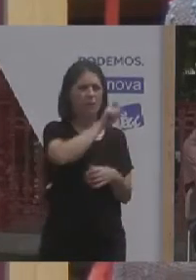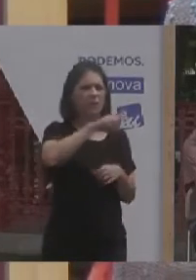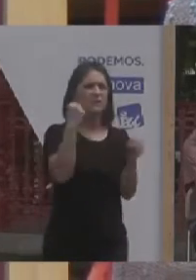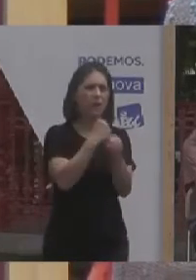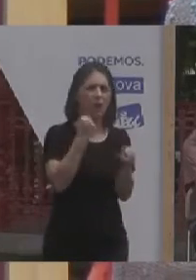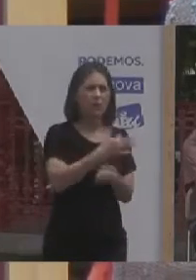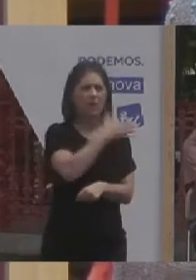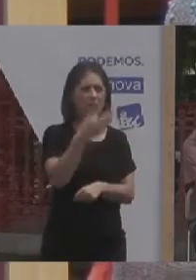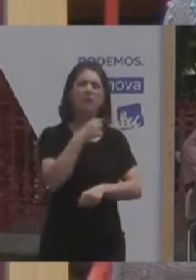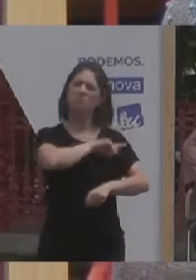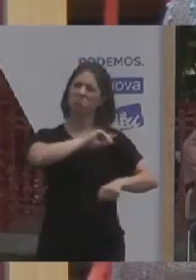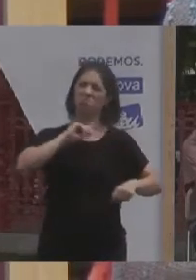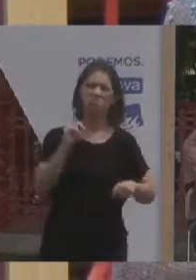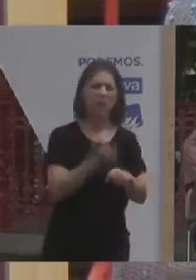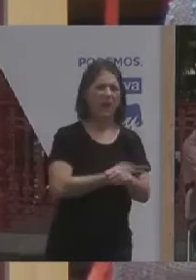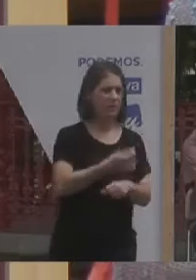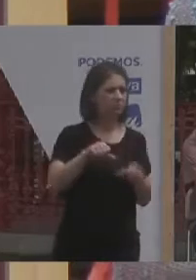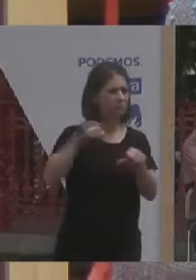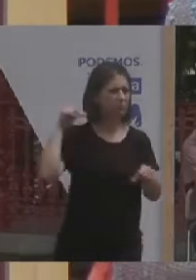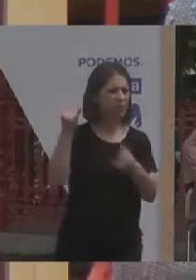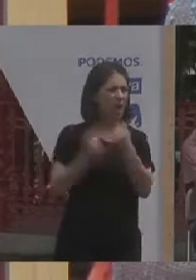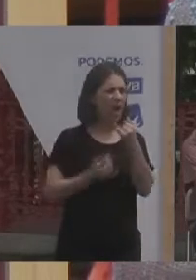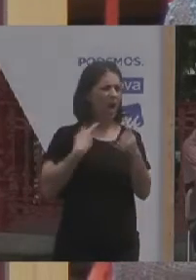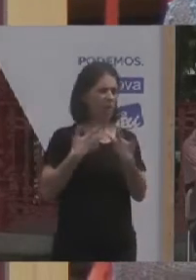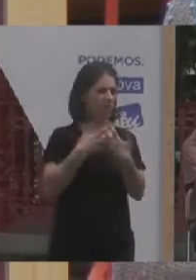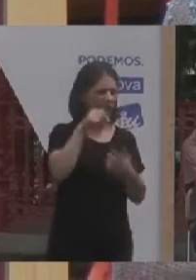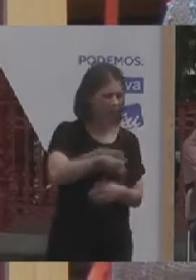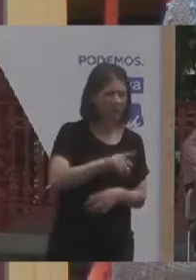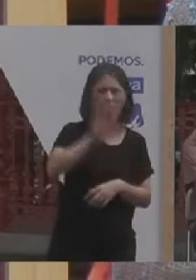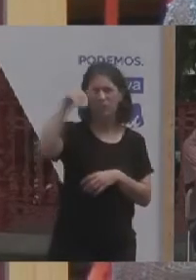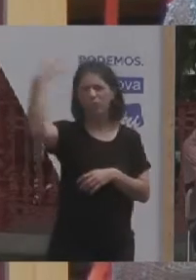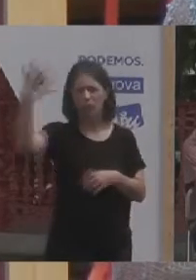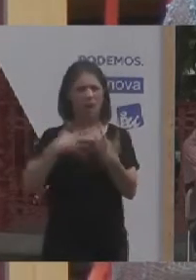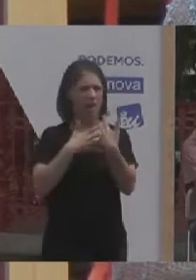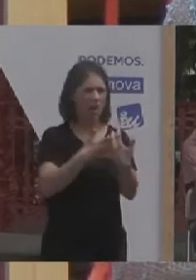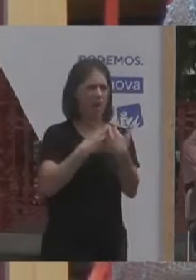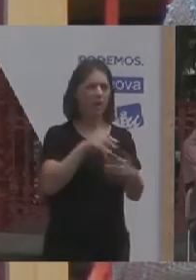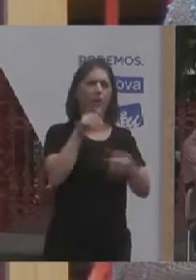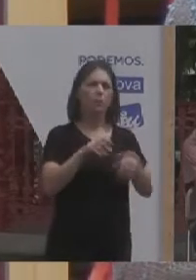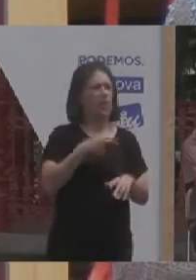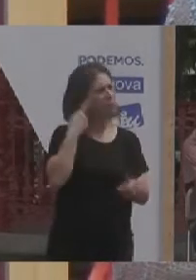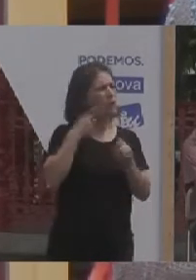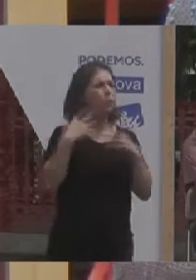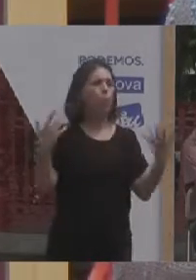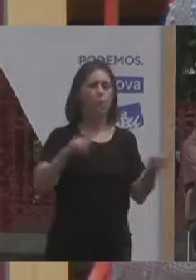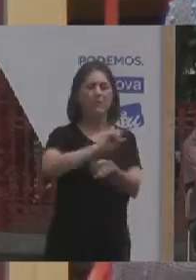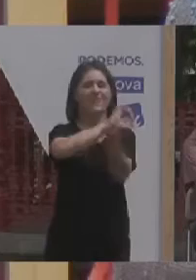xente valente, de xente que loitou polos seus tanto dentro como fora das súas fronteiras, vai a votar polo cambio, porque o sorriso